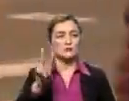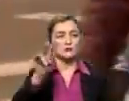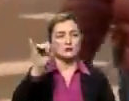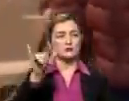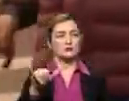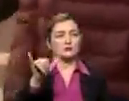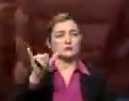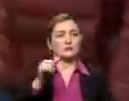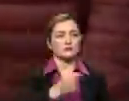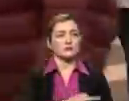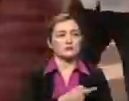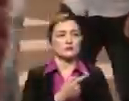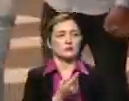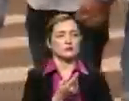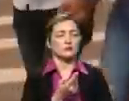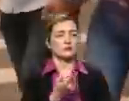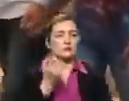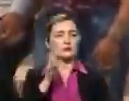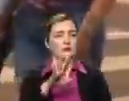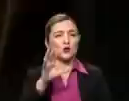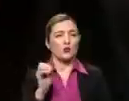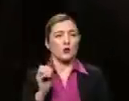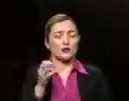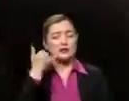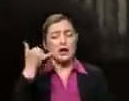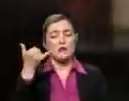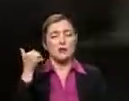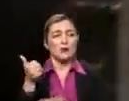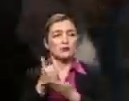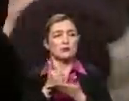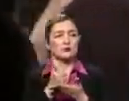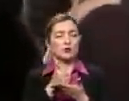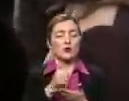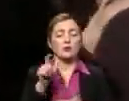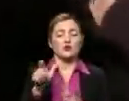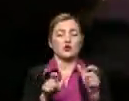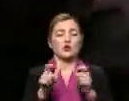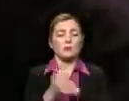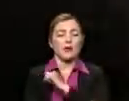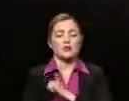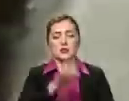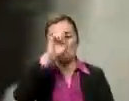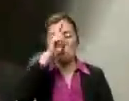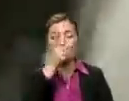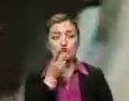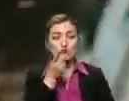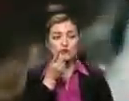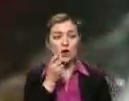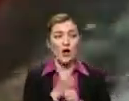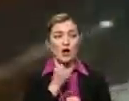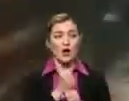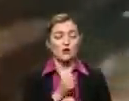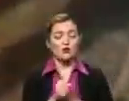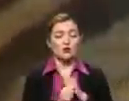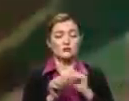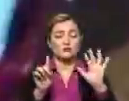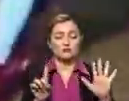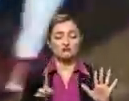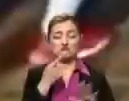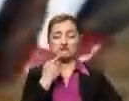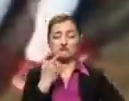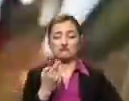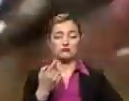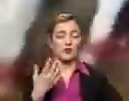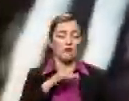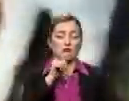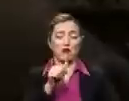sábados cada día se recibe unos 50 auxilios. Y este ciudadano de República Dominicana que está 6 años trabajando aquí señala que